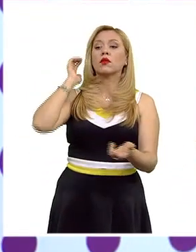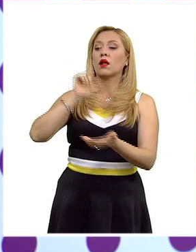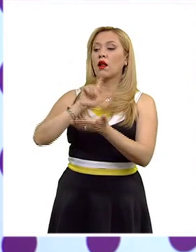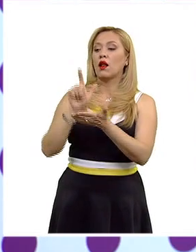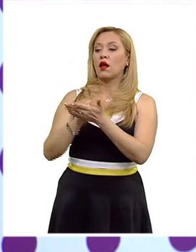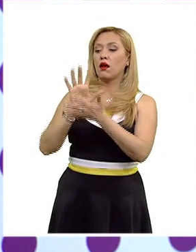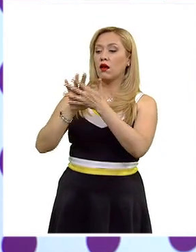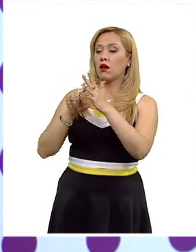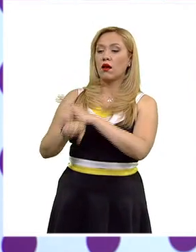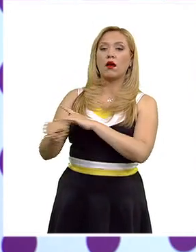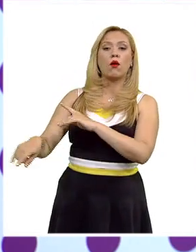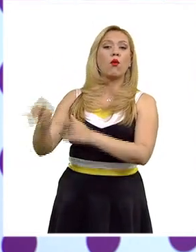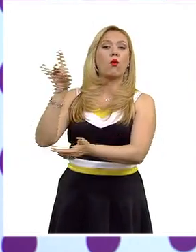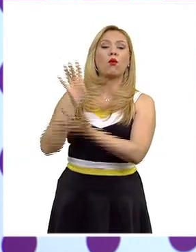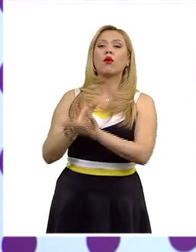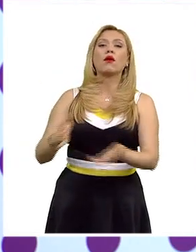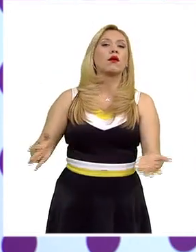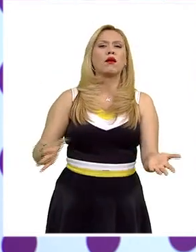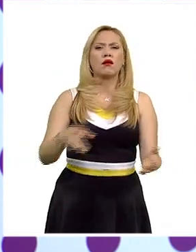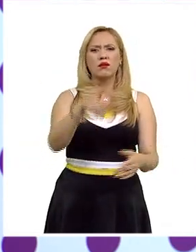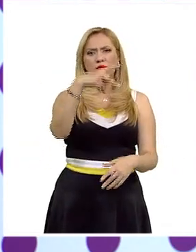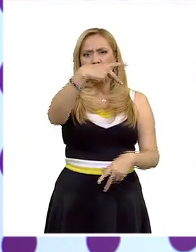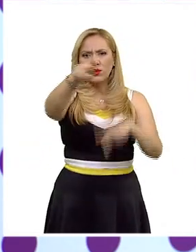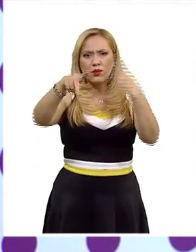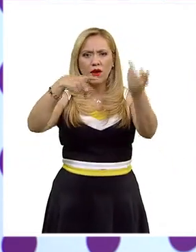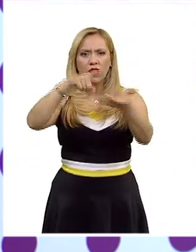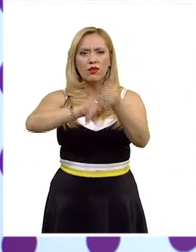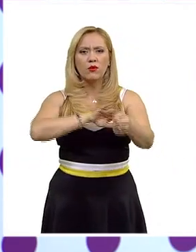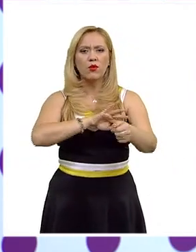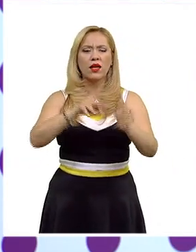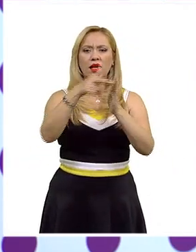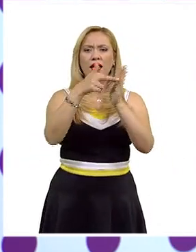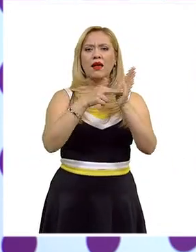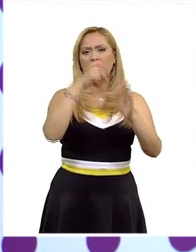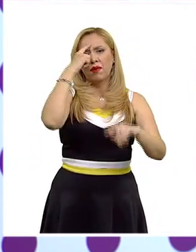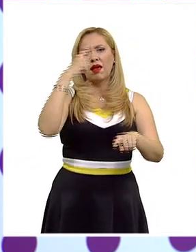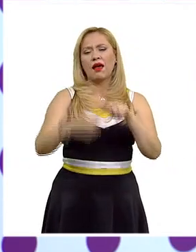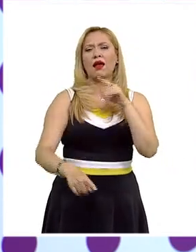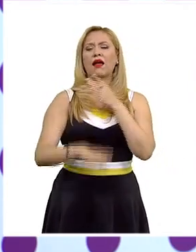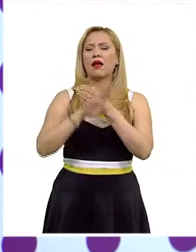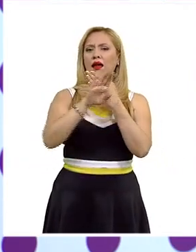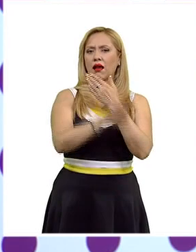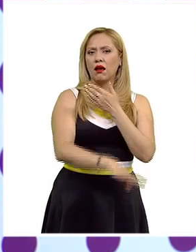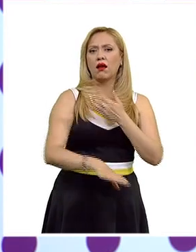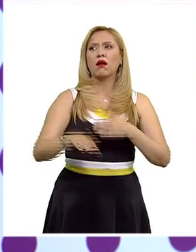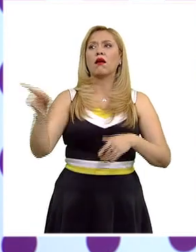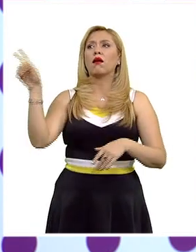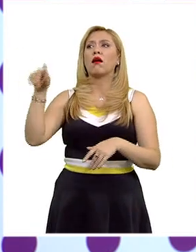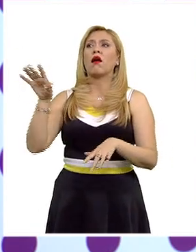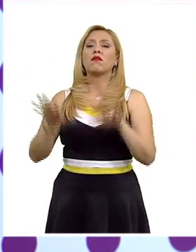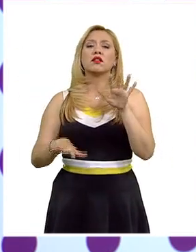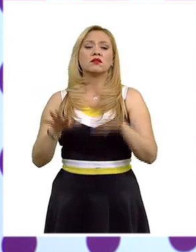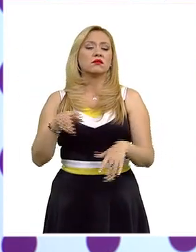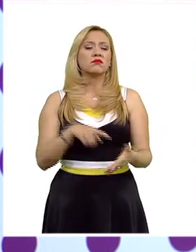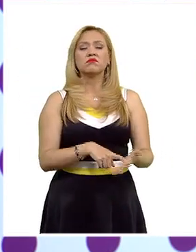enfrentarnos a operadores jurídicos que van a desestimar esta conducta y que además van a exigir la reiteración.